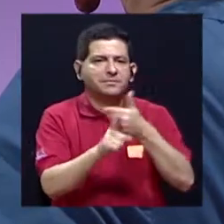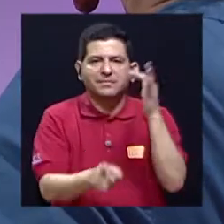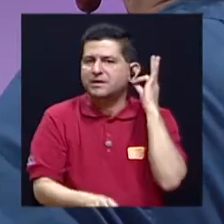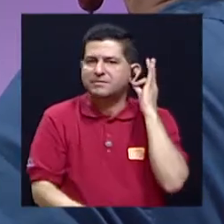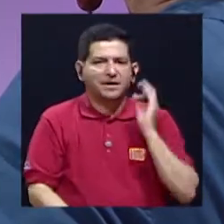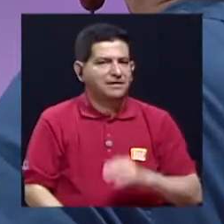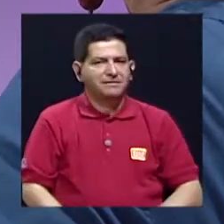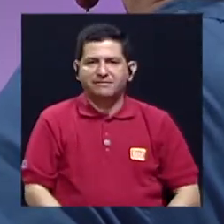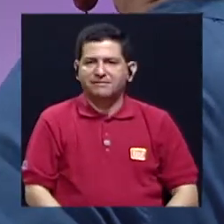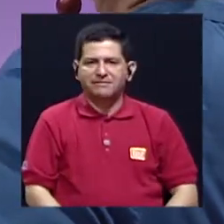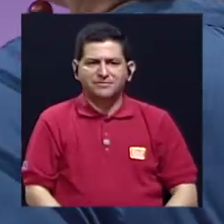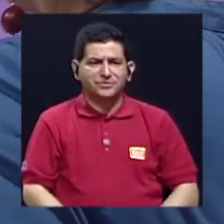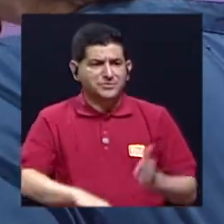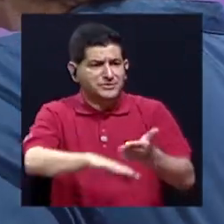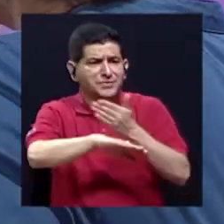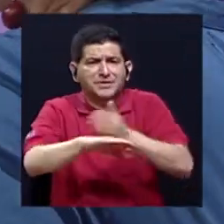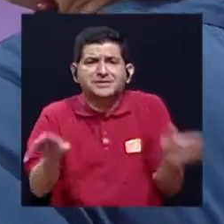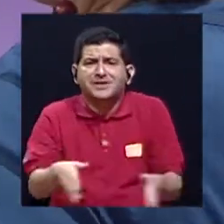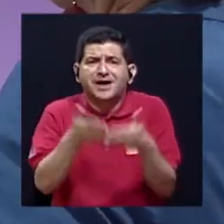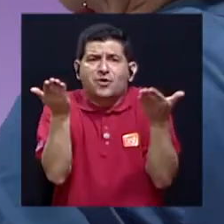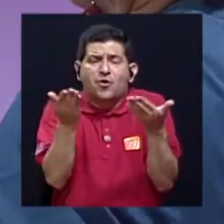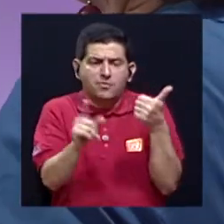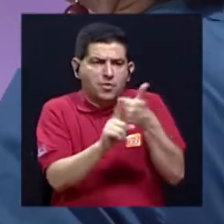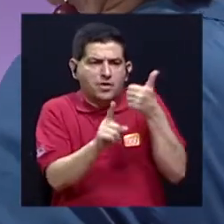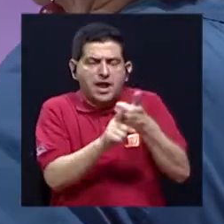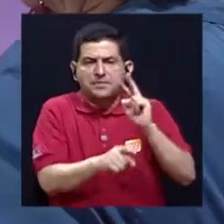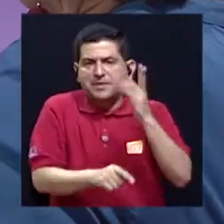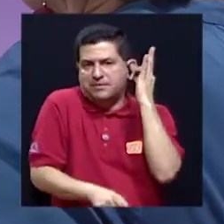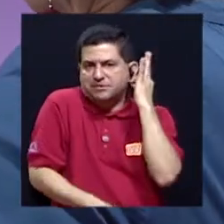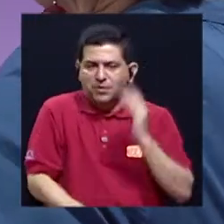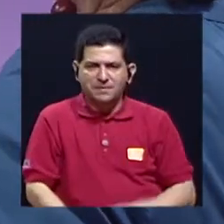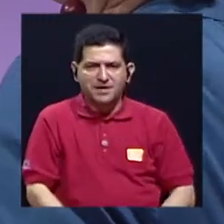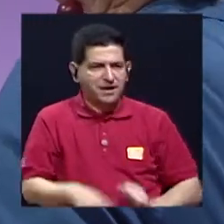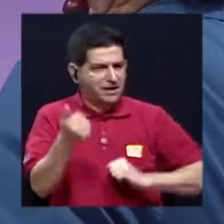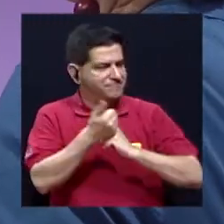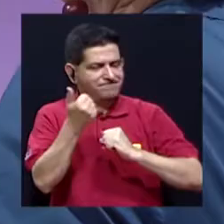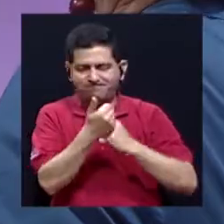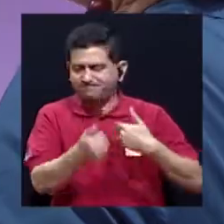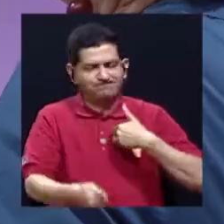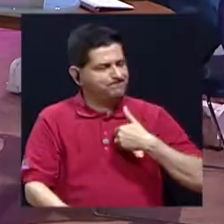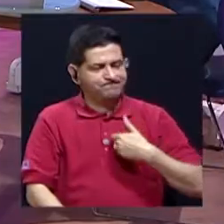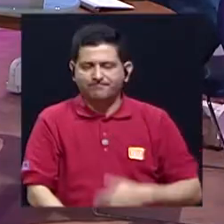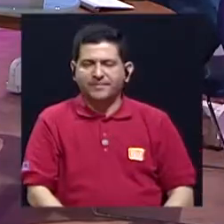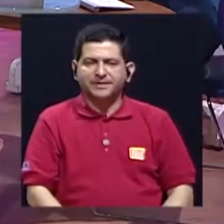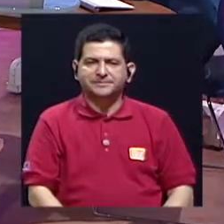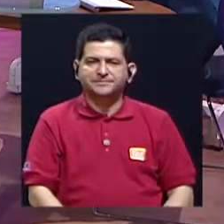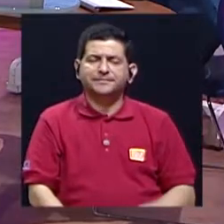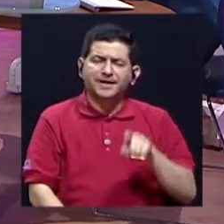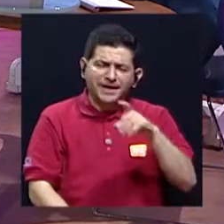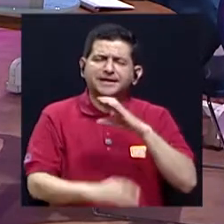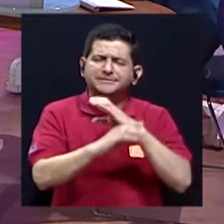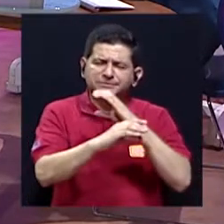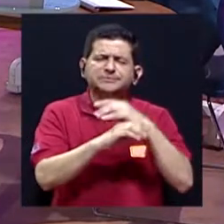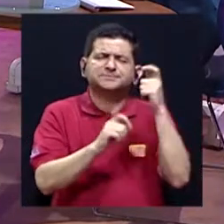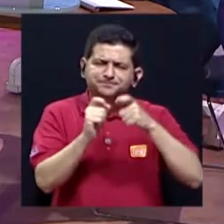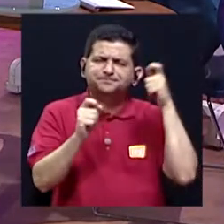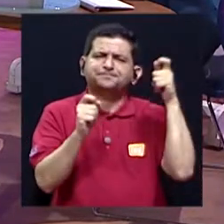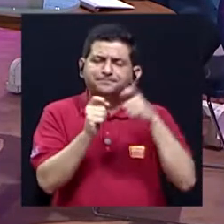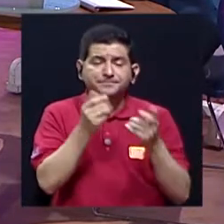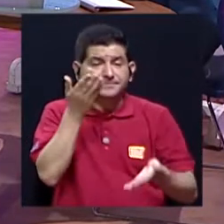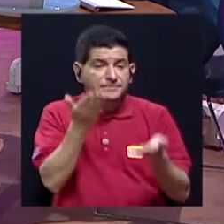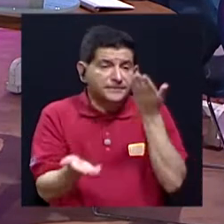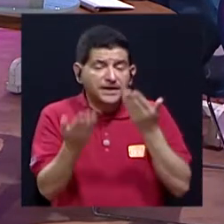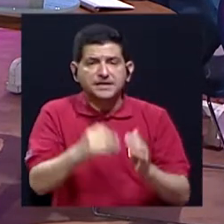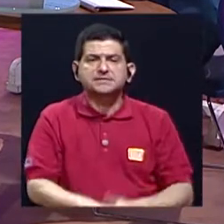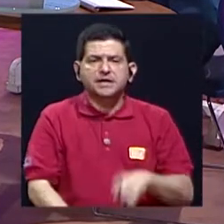mujeres. Entonces, ¿cómo salir adelante si entre las mismas compañeras no nos apoyamos, verdad? Eso hay que tener mucho cuidado, exactamente, porque podría